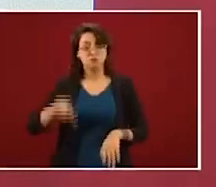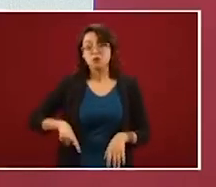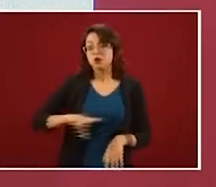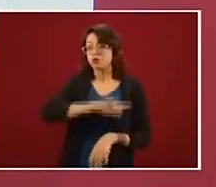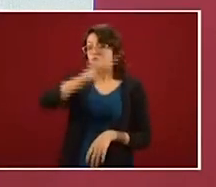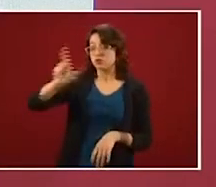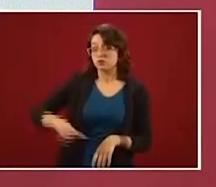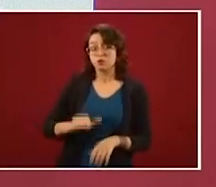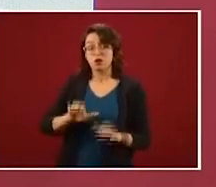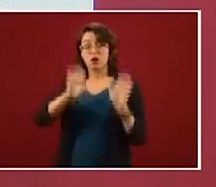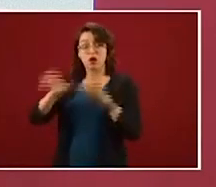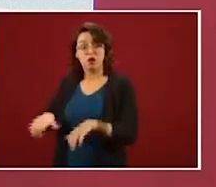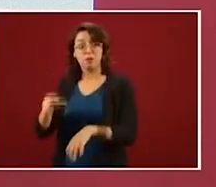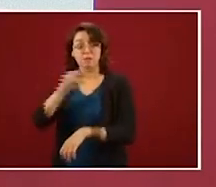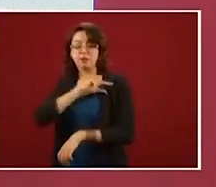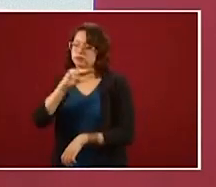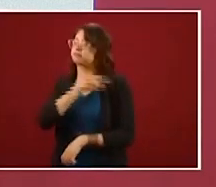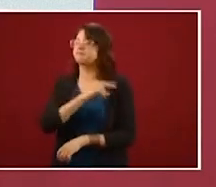fin de tajo